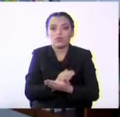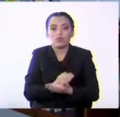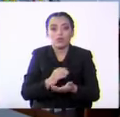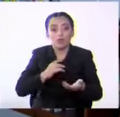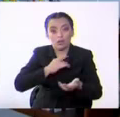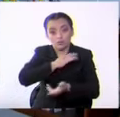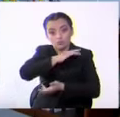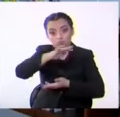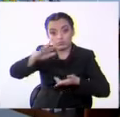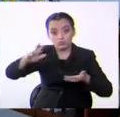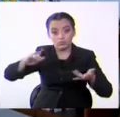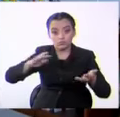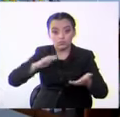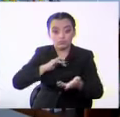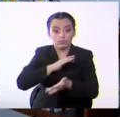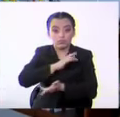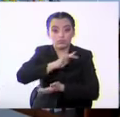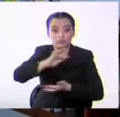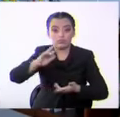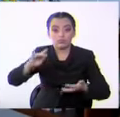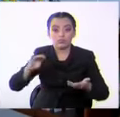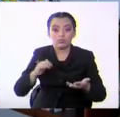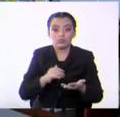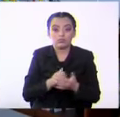son fuente de,